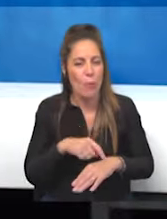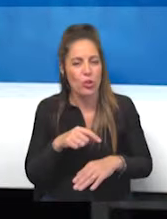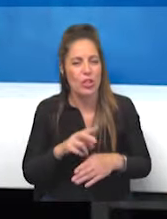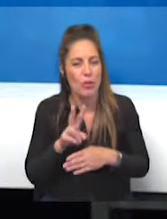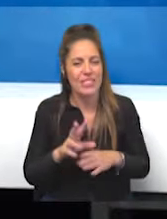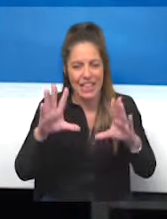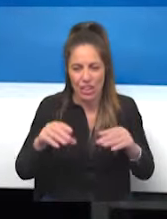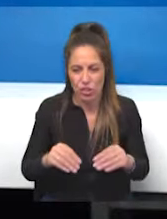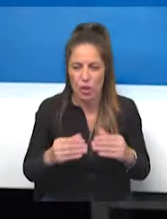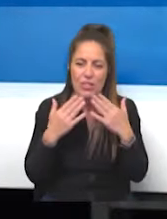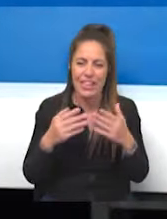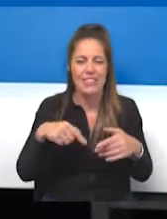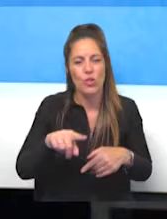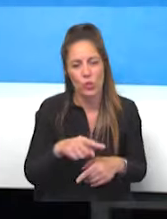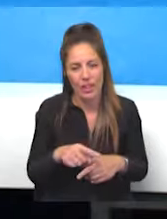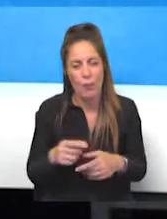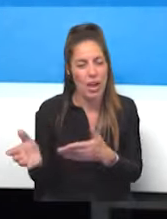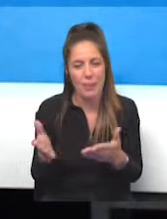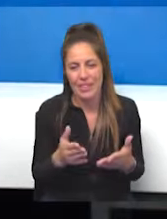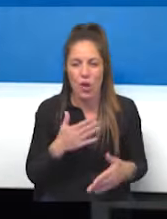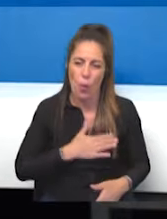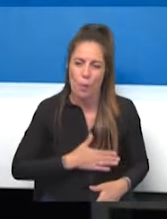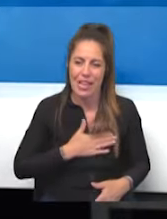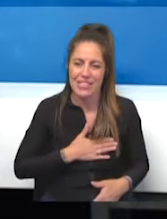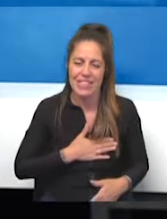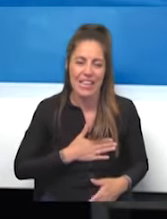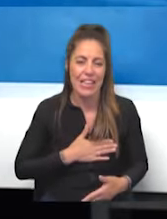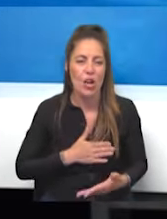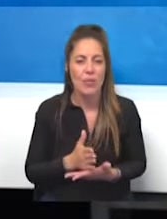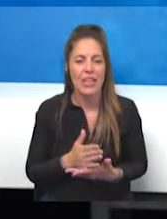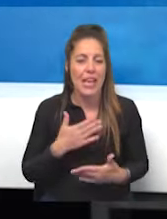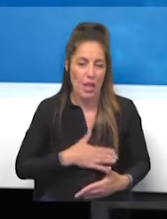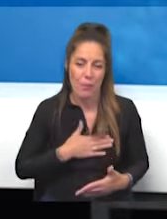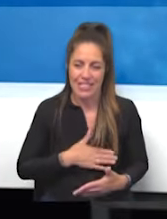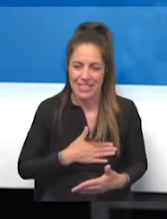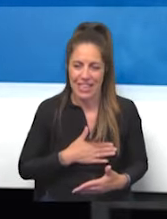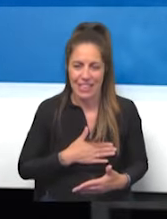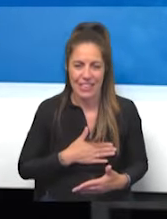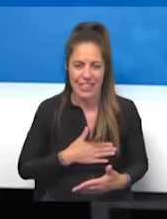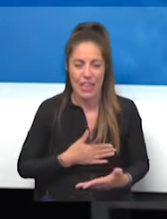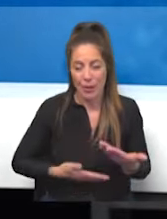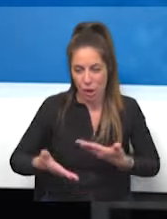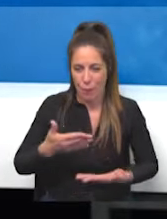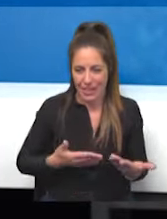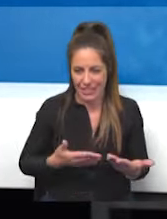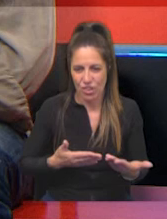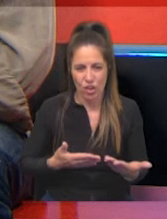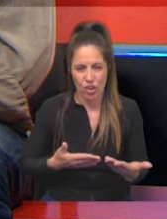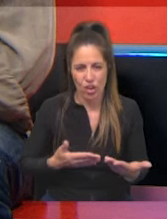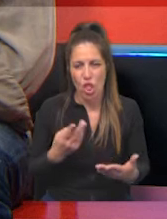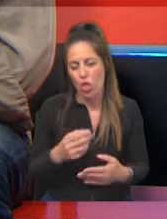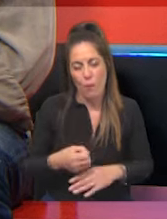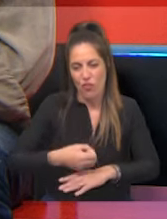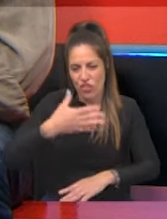esta noche aquí eh Muchas gracias a ustedes por la invitación un placer Wilmar como siempre y el placer de de haber este compartido con